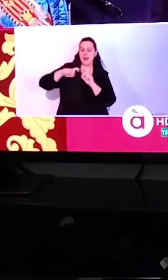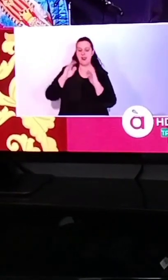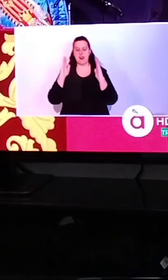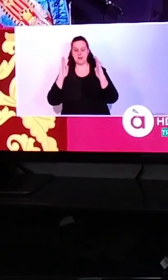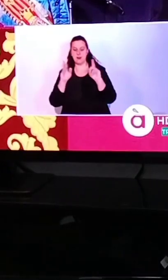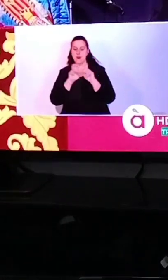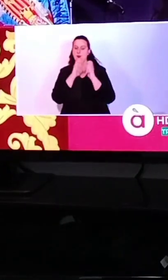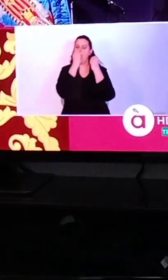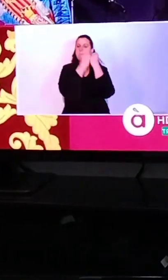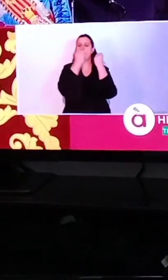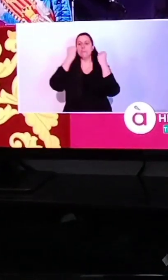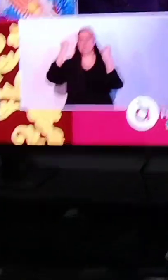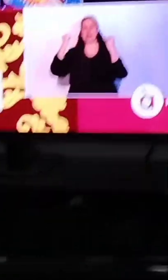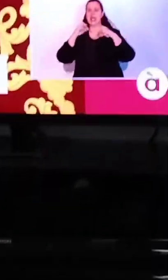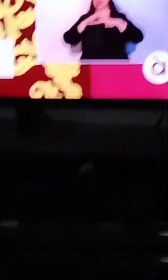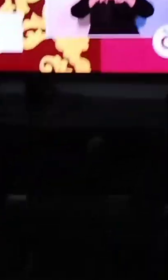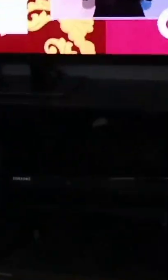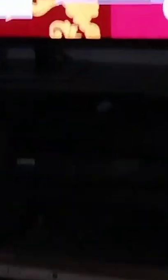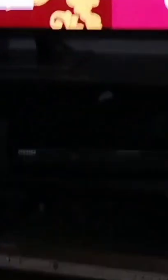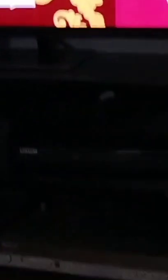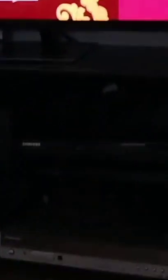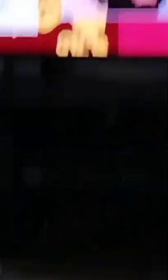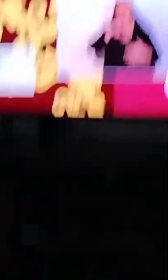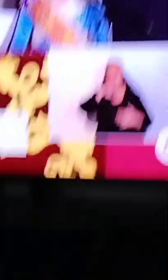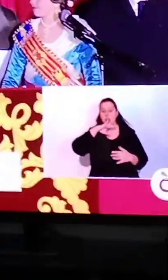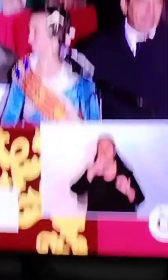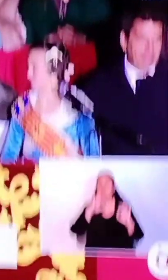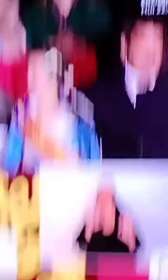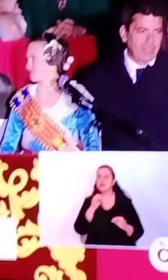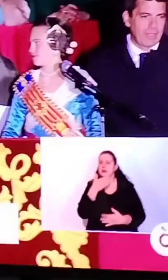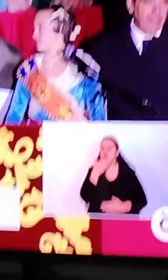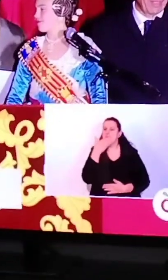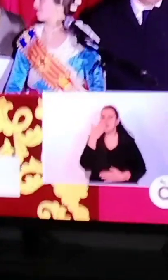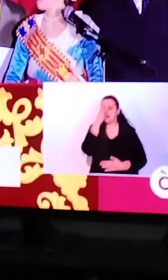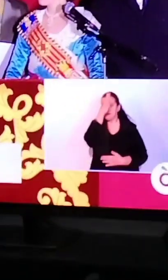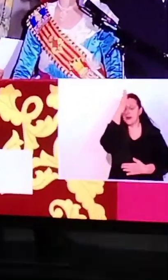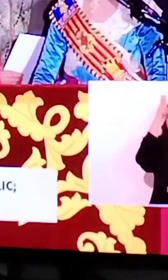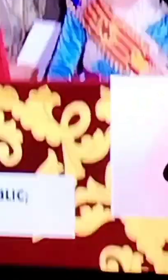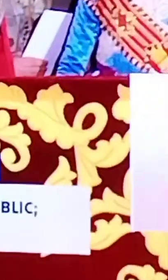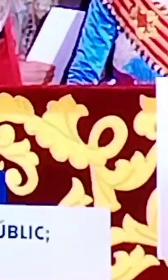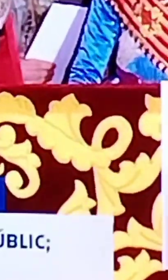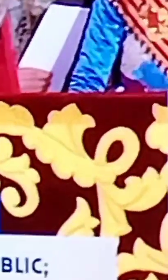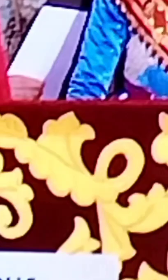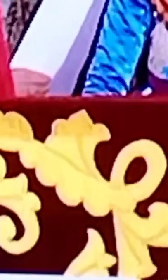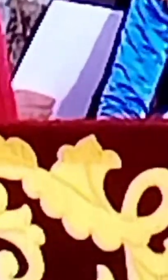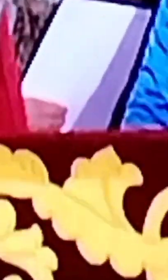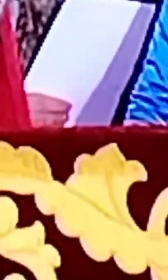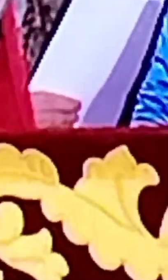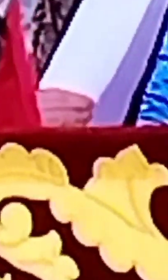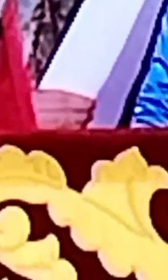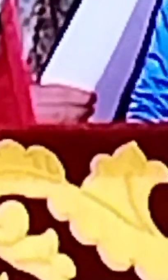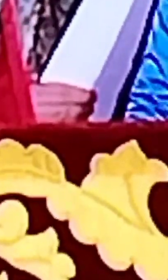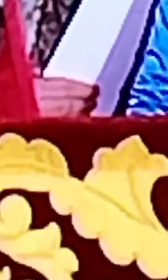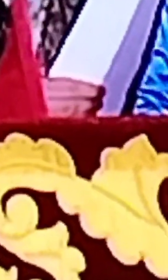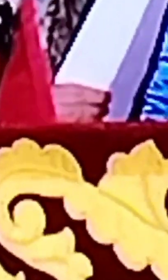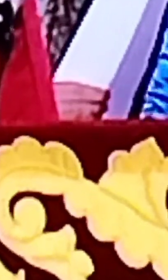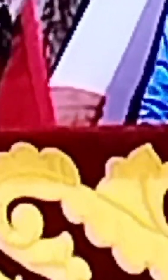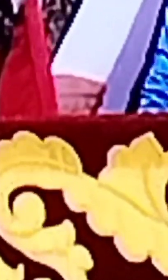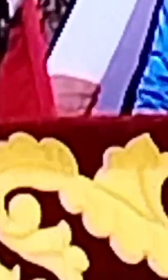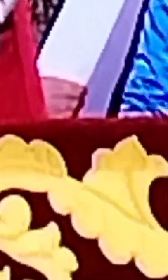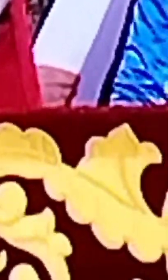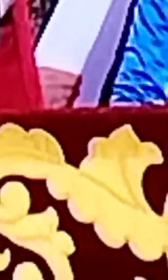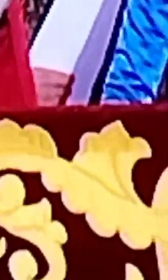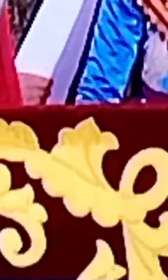pilas fundamentales de la festa. La cálida llum estival es la pirotecnia, que en la segua partitura plena de resplendor y